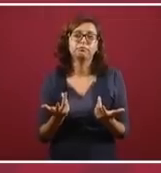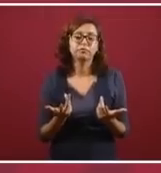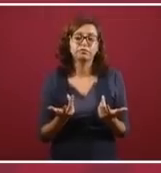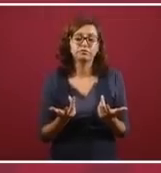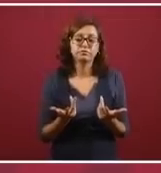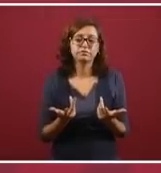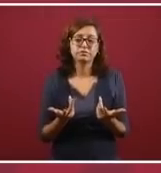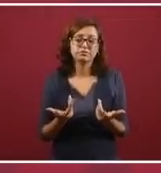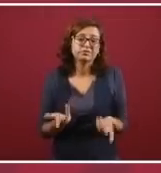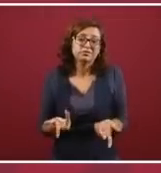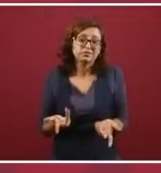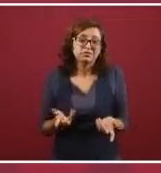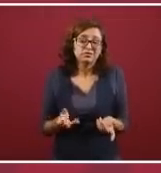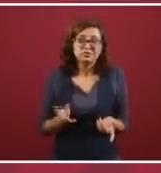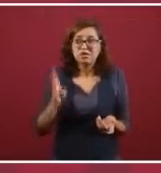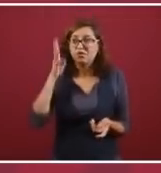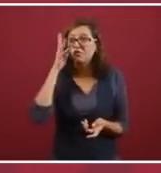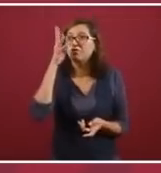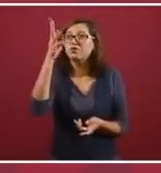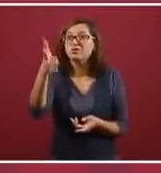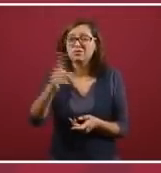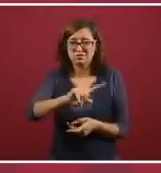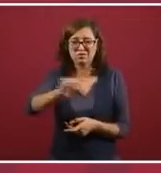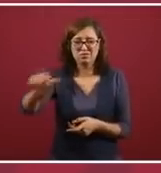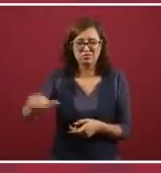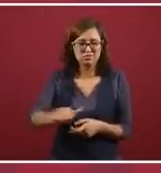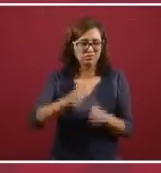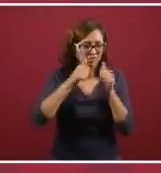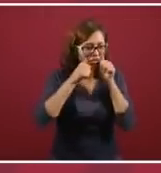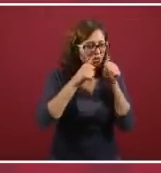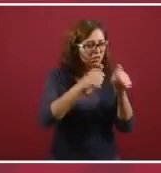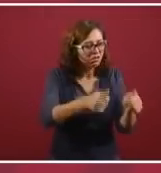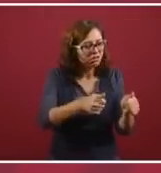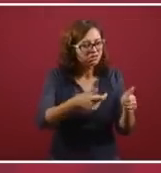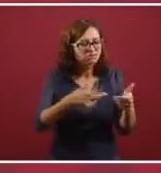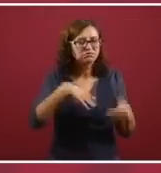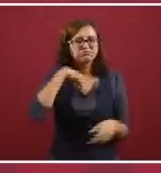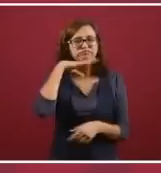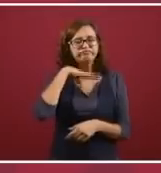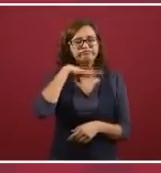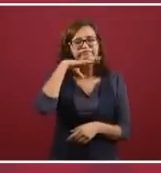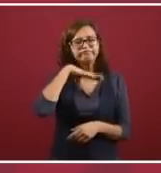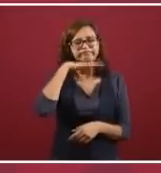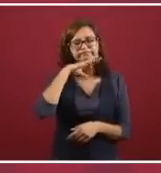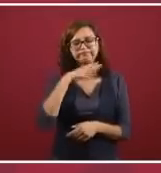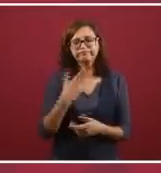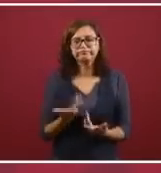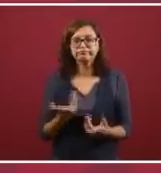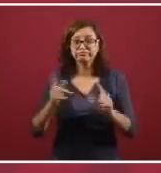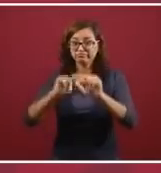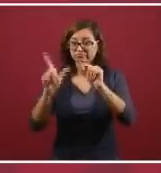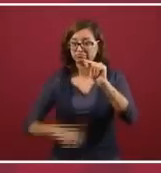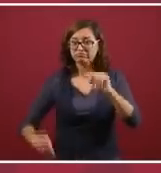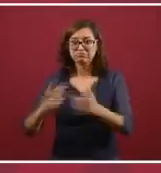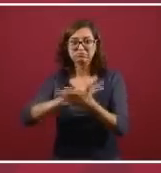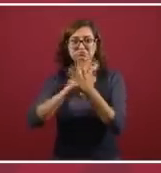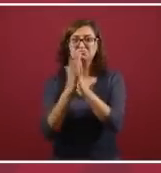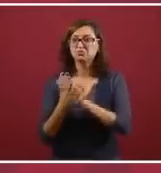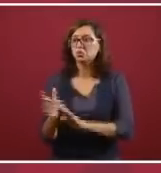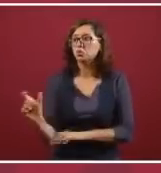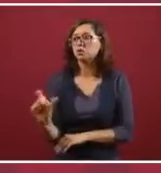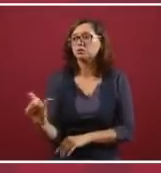va a distraer, cuando menos, de nuestro objetivo, que es transformar a México. Ah,